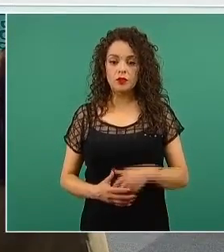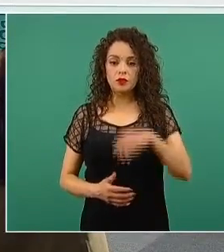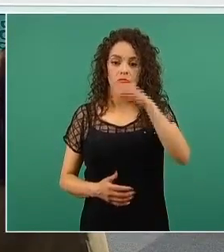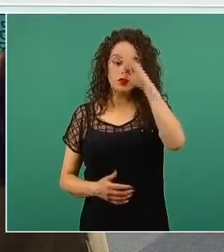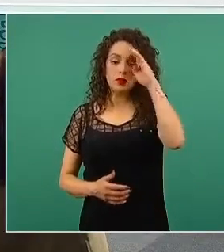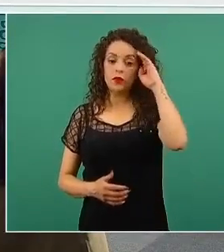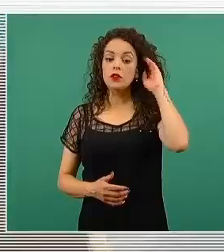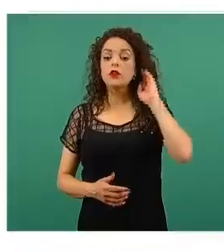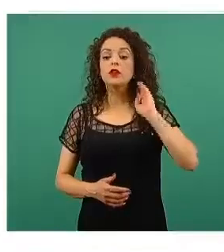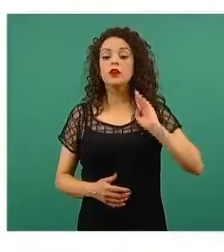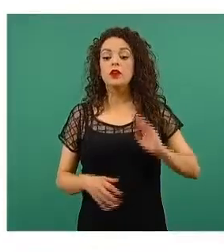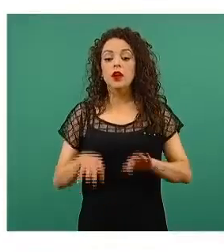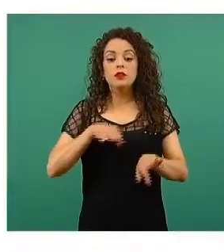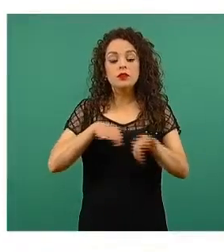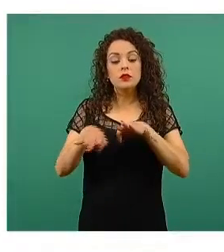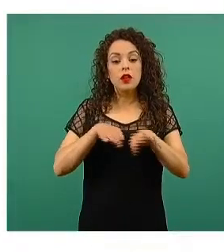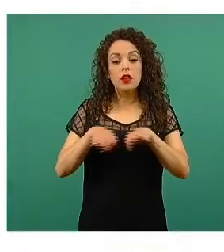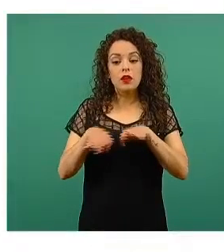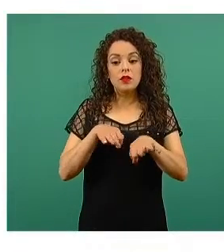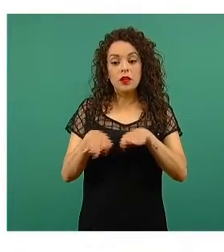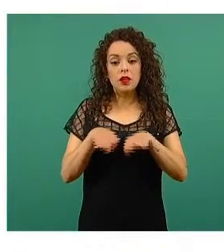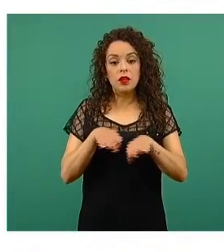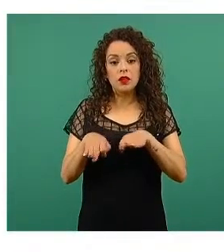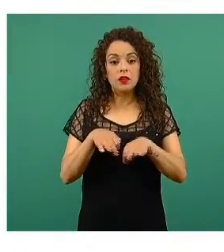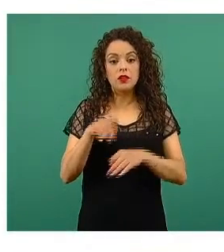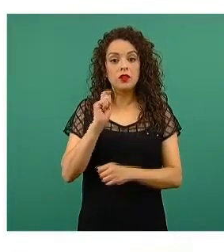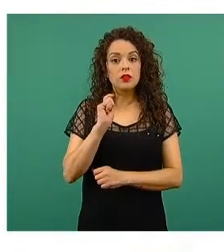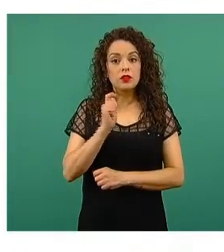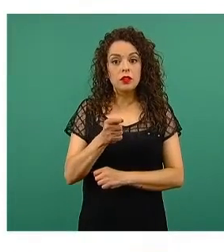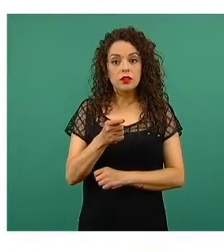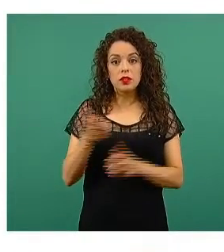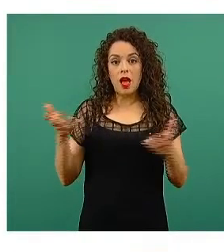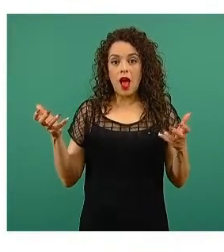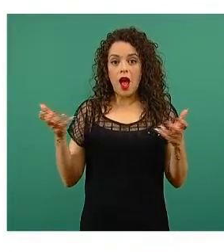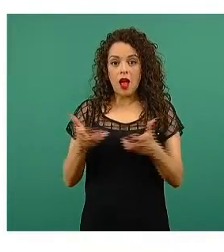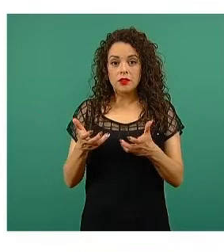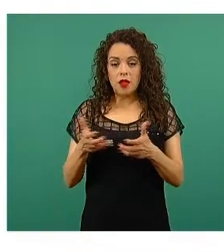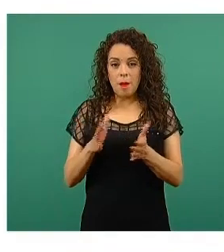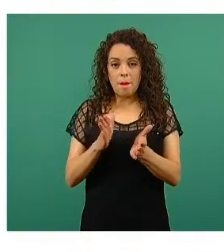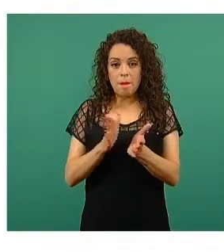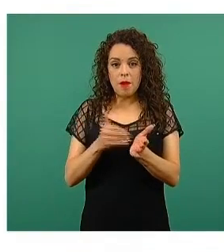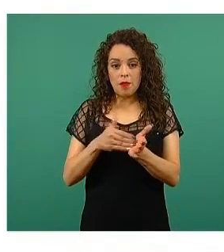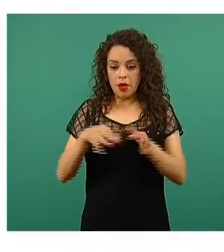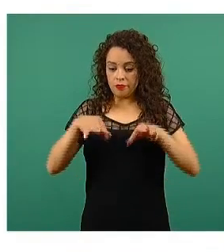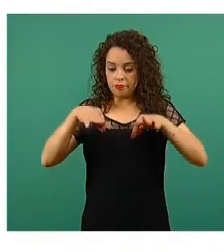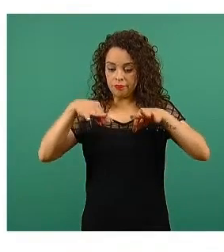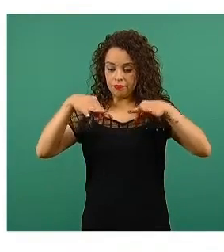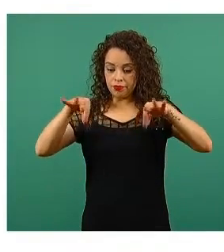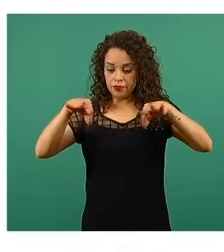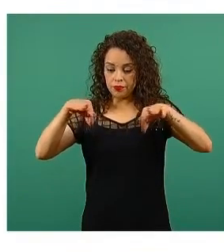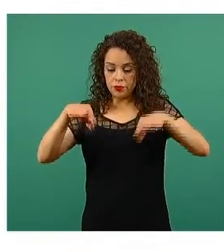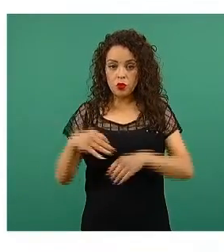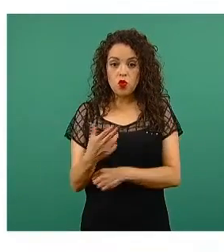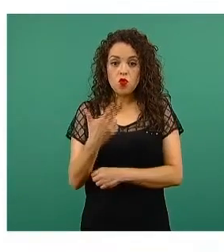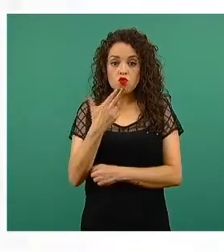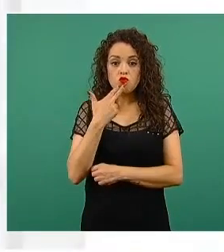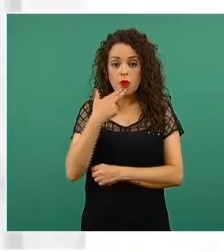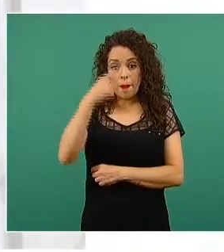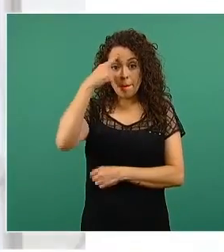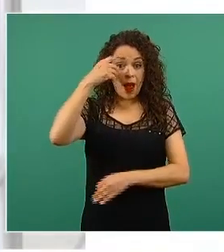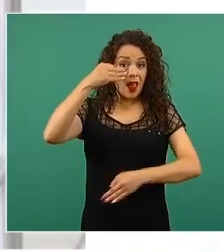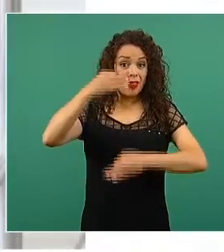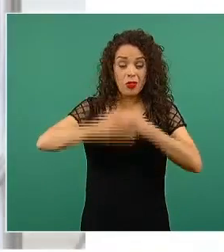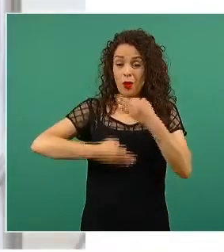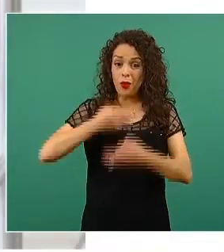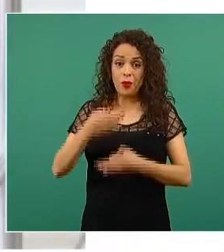El trabajo de generar documentos que sean útiles para todas y todos,